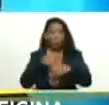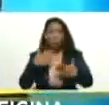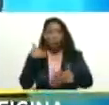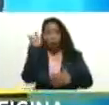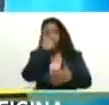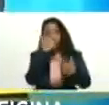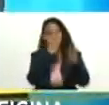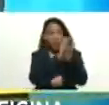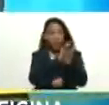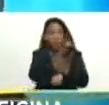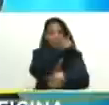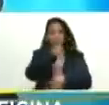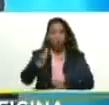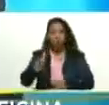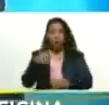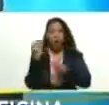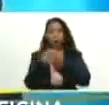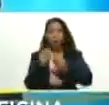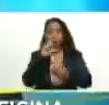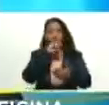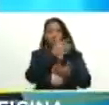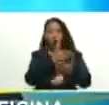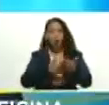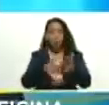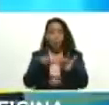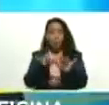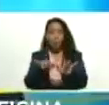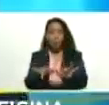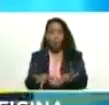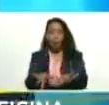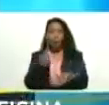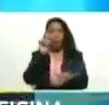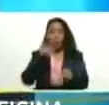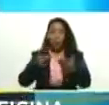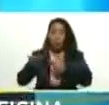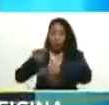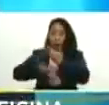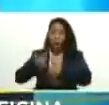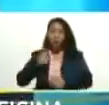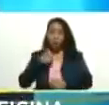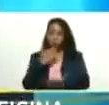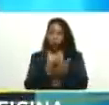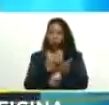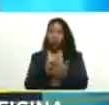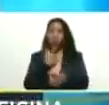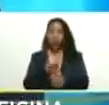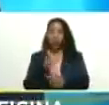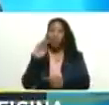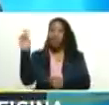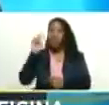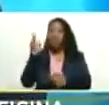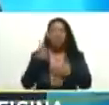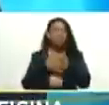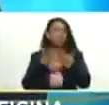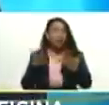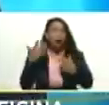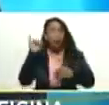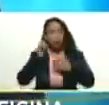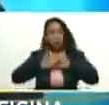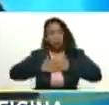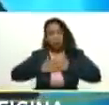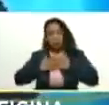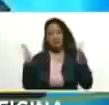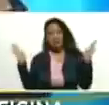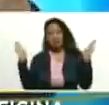este documento, como en nuestras relaciones. Siempre digo, bien, Venezuela está abierta,